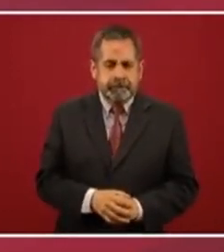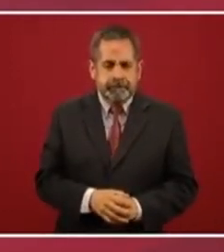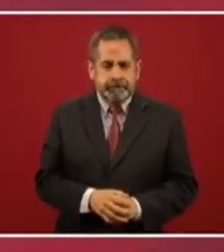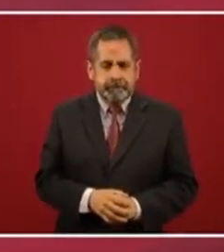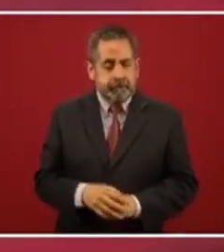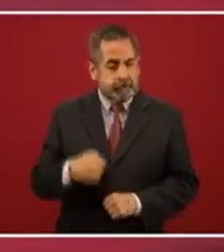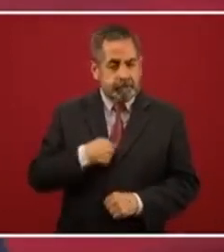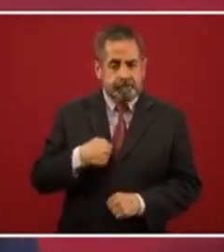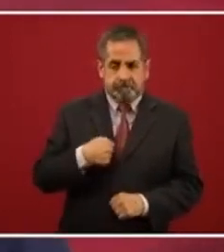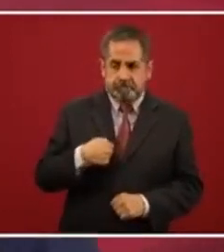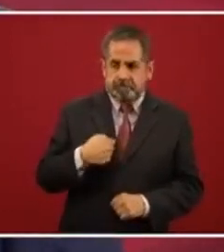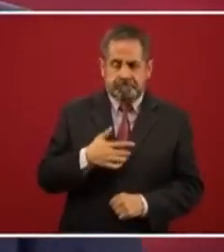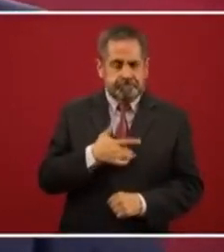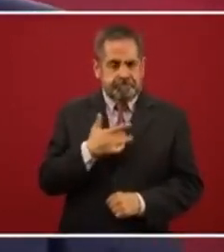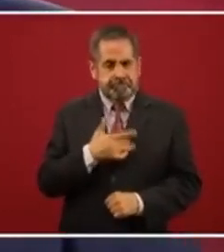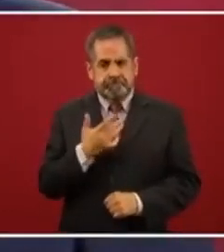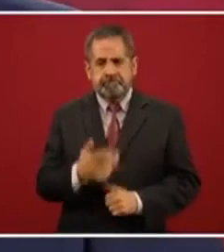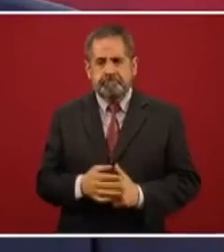Estoy